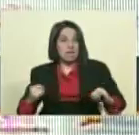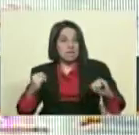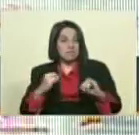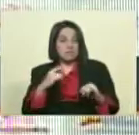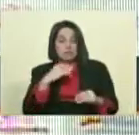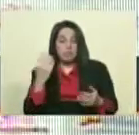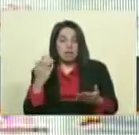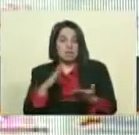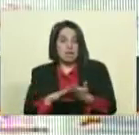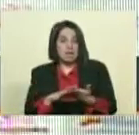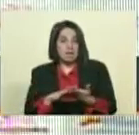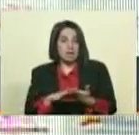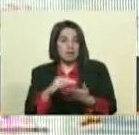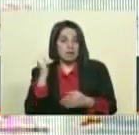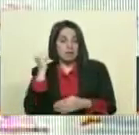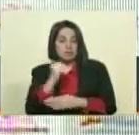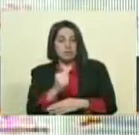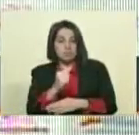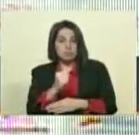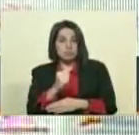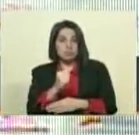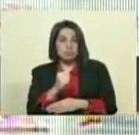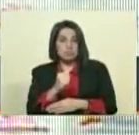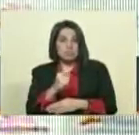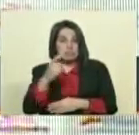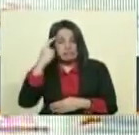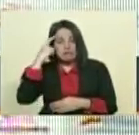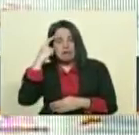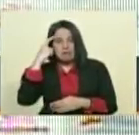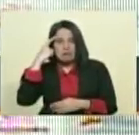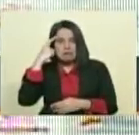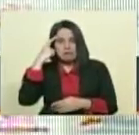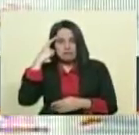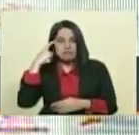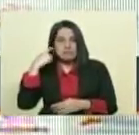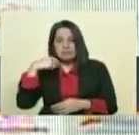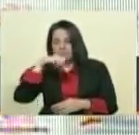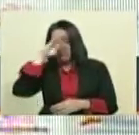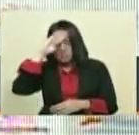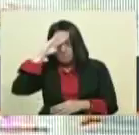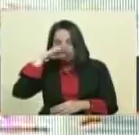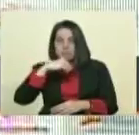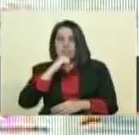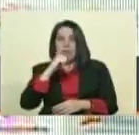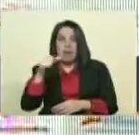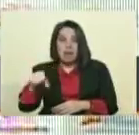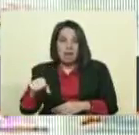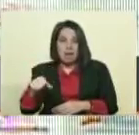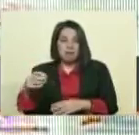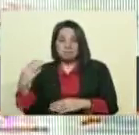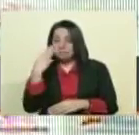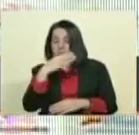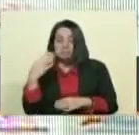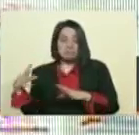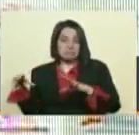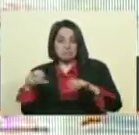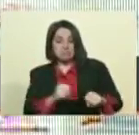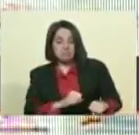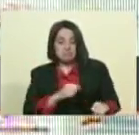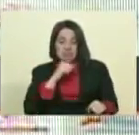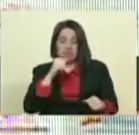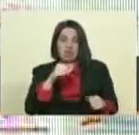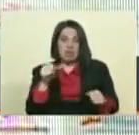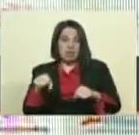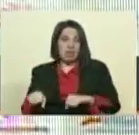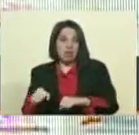Sociópatas, psicópatas. ¿Qué forja qué? La sociedad capitalista desenfrenada que tenemos. Si un niño, yo lo